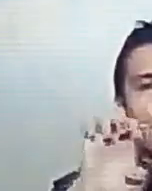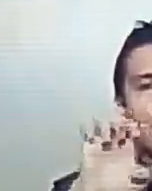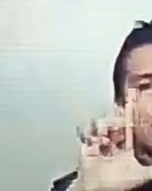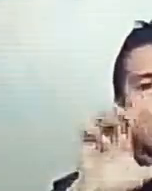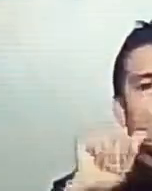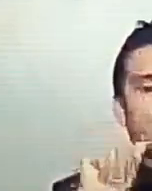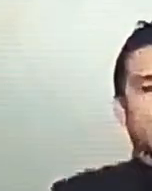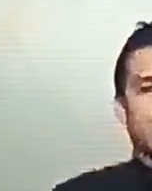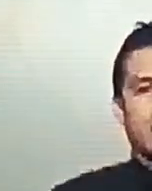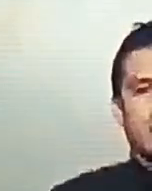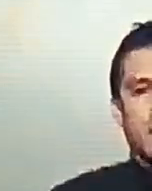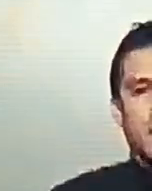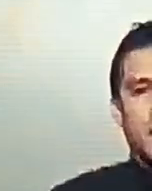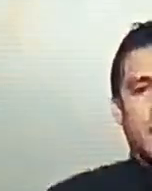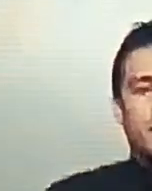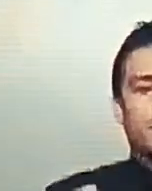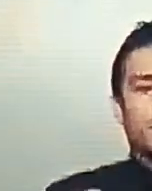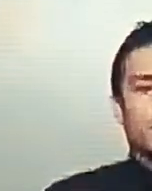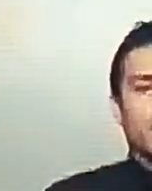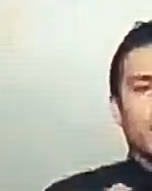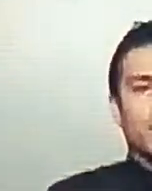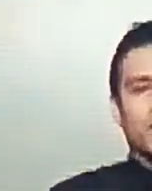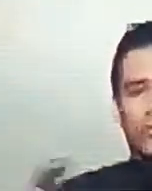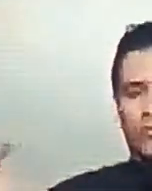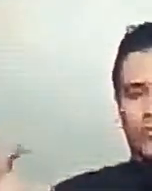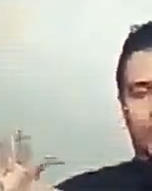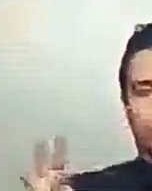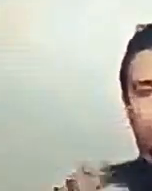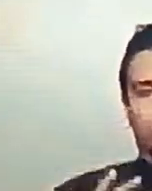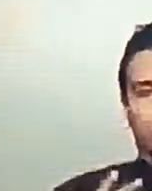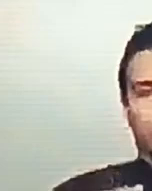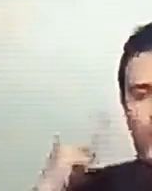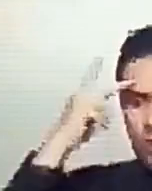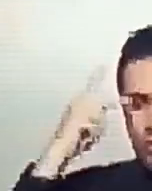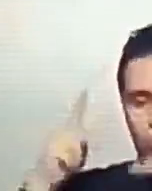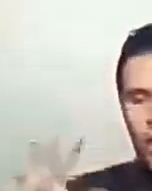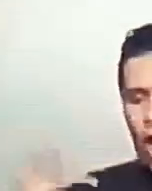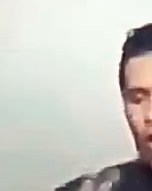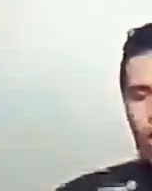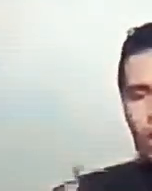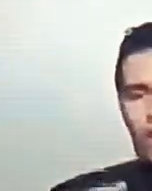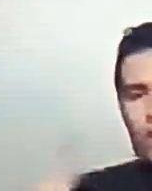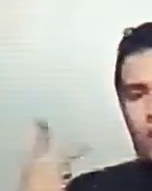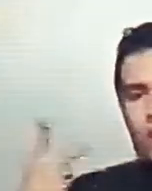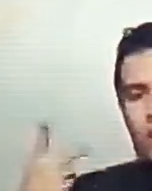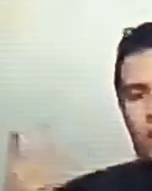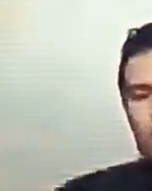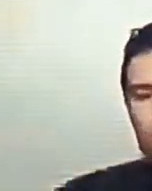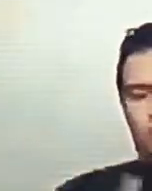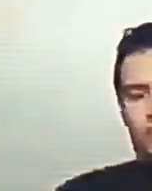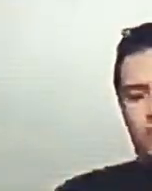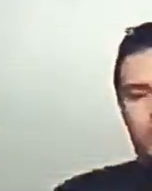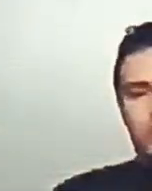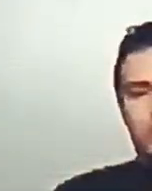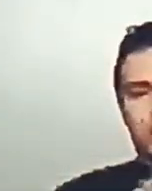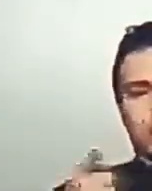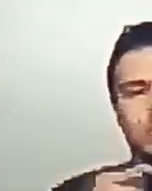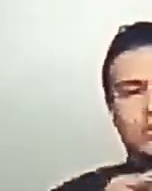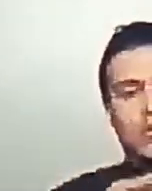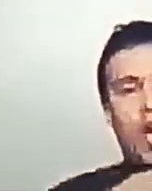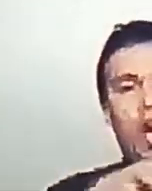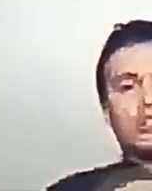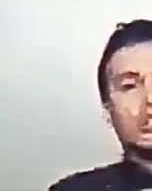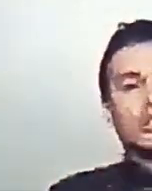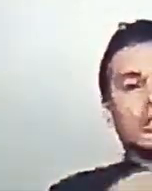Nosotros ejecutaremos el programa Conectando Vidas. Recuperaremos los infocentros que fueron abandonados ante la mirada cómplice de la